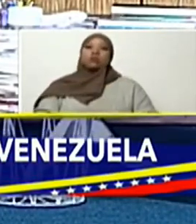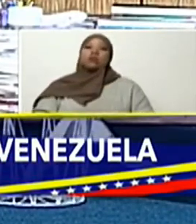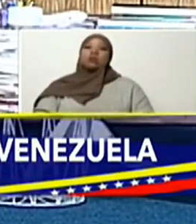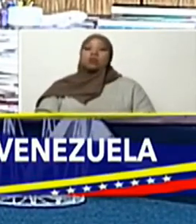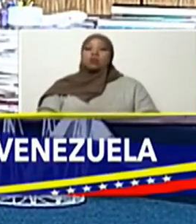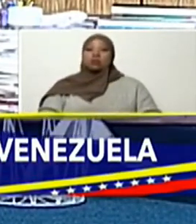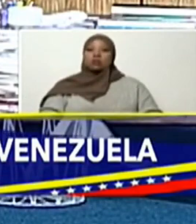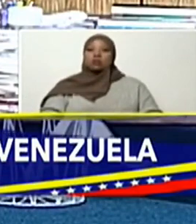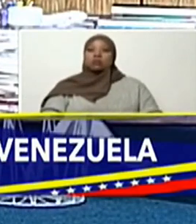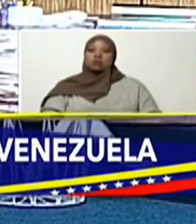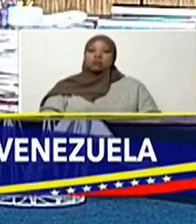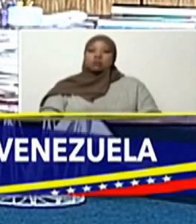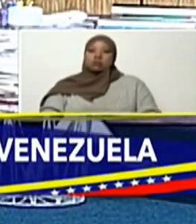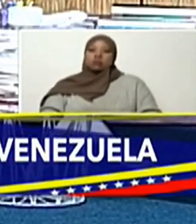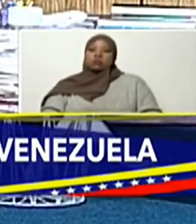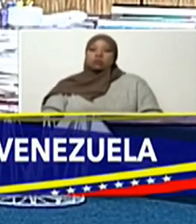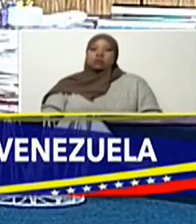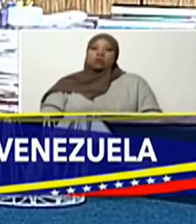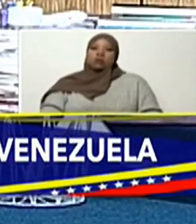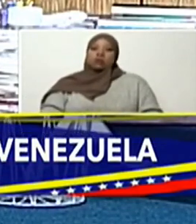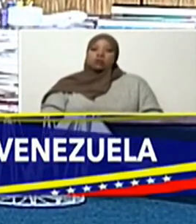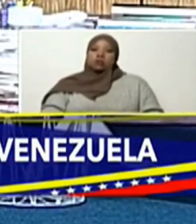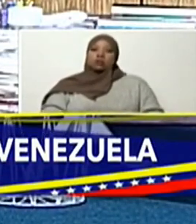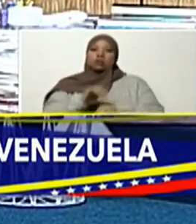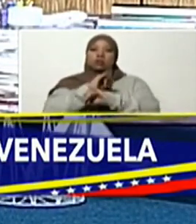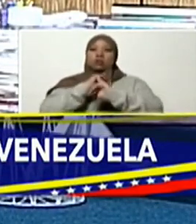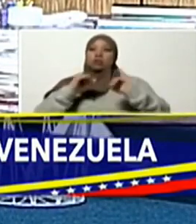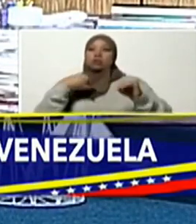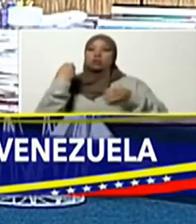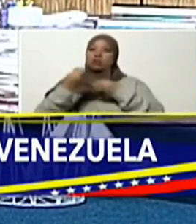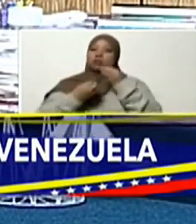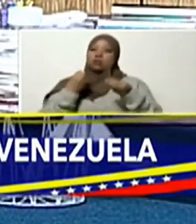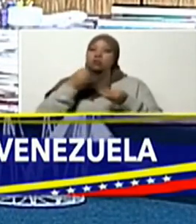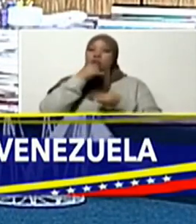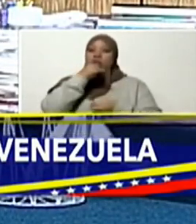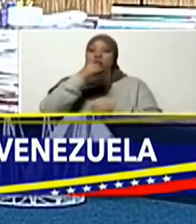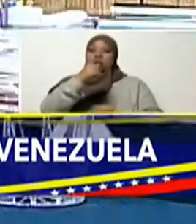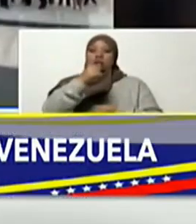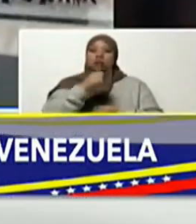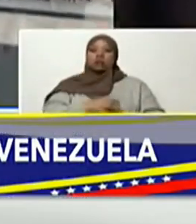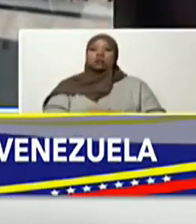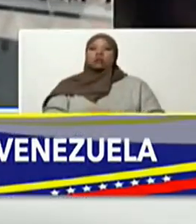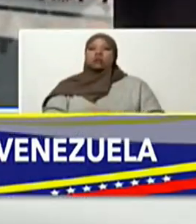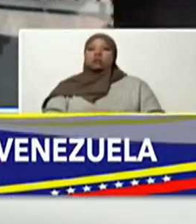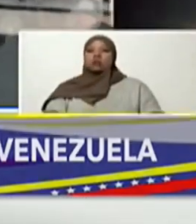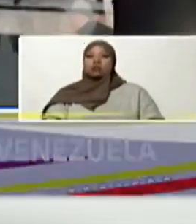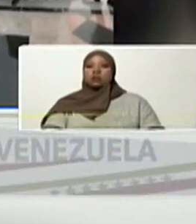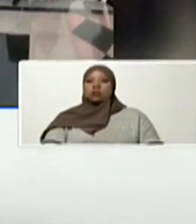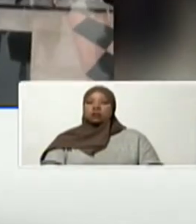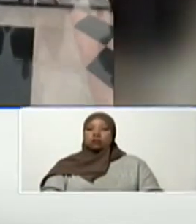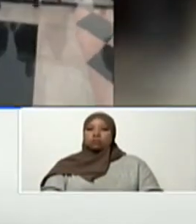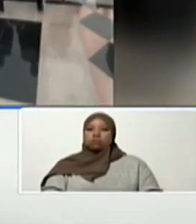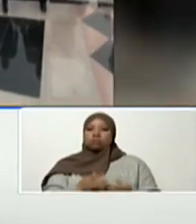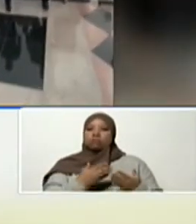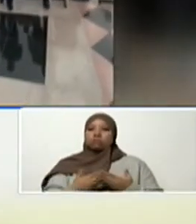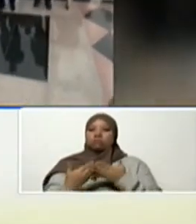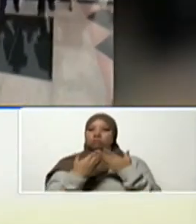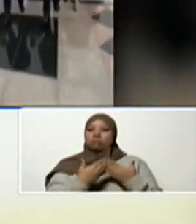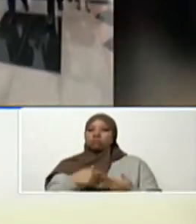Esas fotos que uno ve en los distintos lugares, así, bellísimo, de verdad. Una estancia, ya